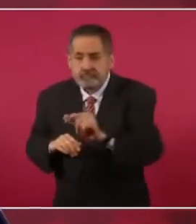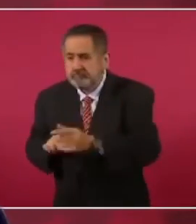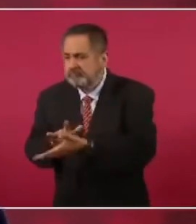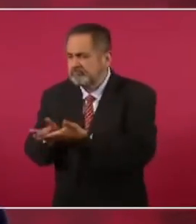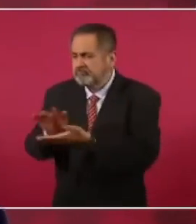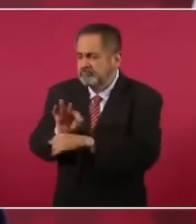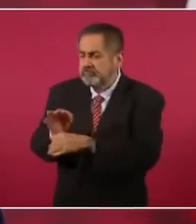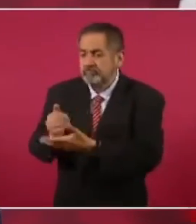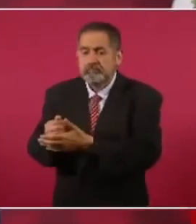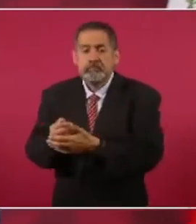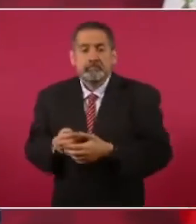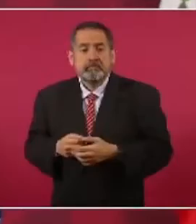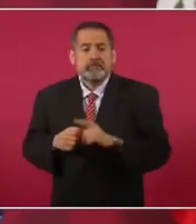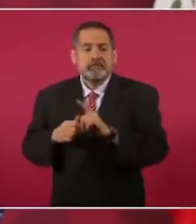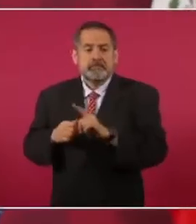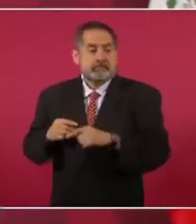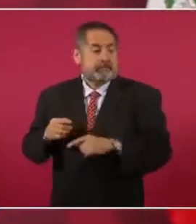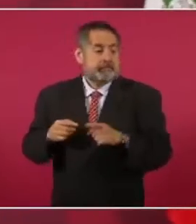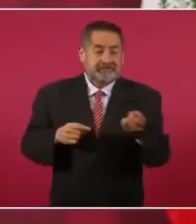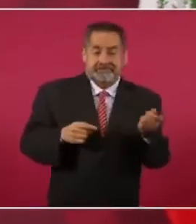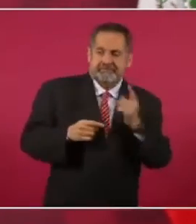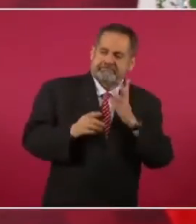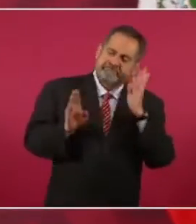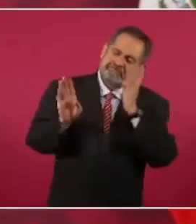Lo seguían, lo espiaban,